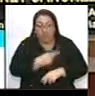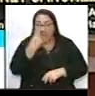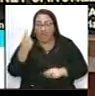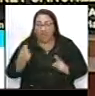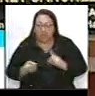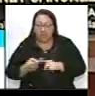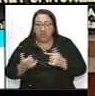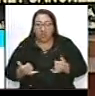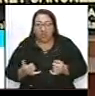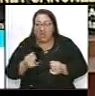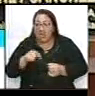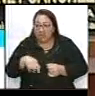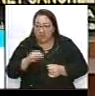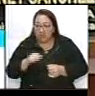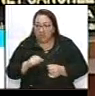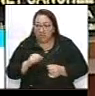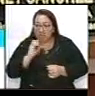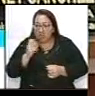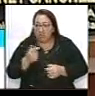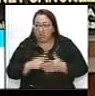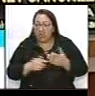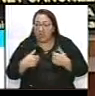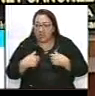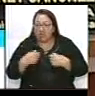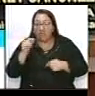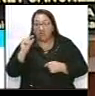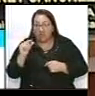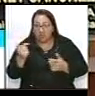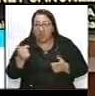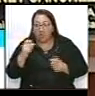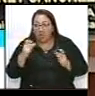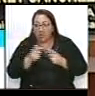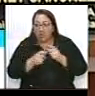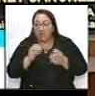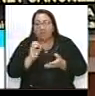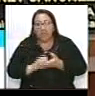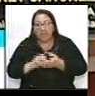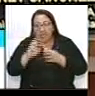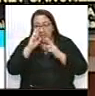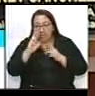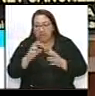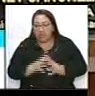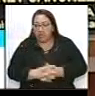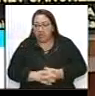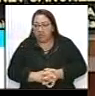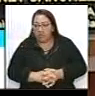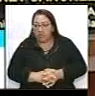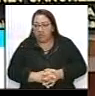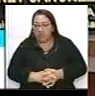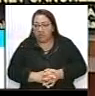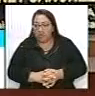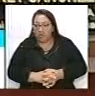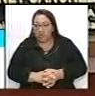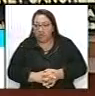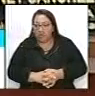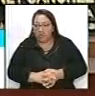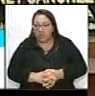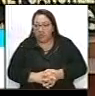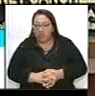presidencia. Y eso sí, yo creo que tenemos que tener un poco los señores congresistas más de respeto cuando decimos este tipo de